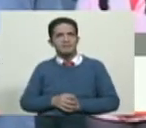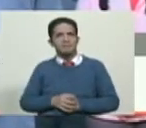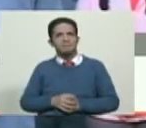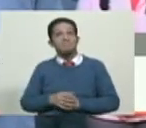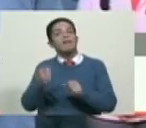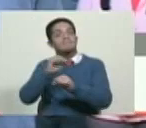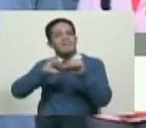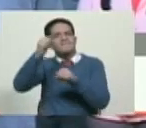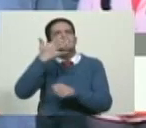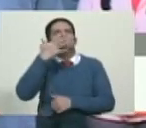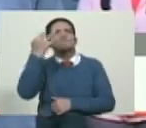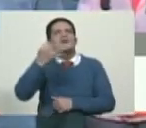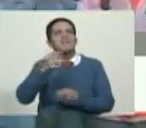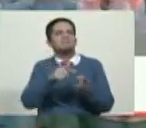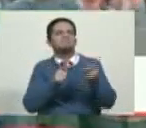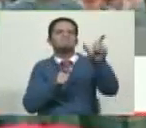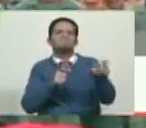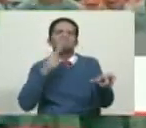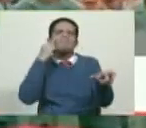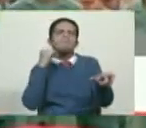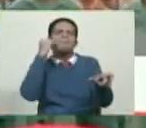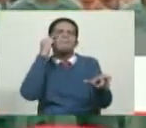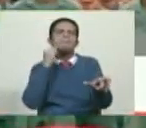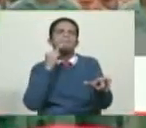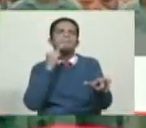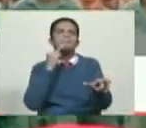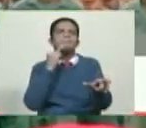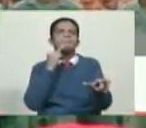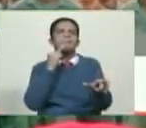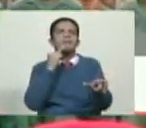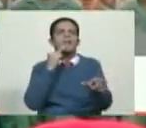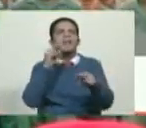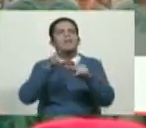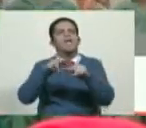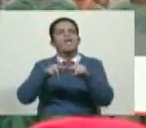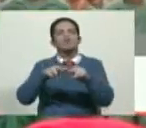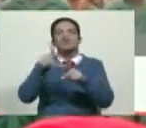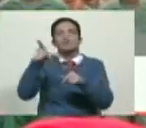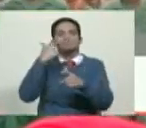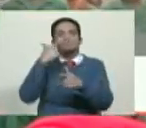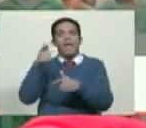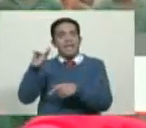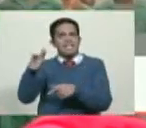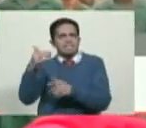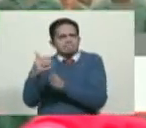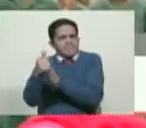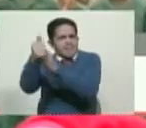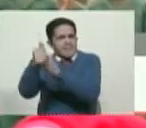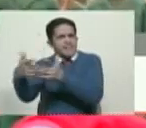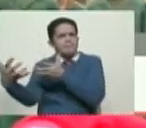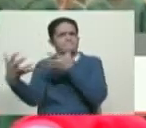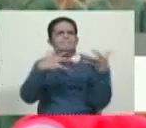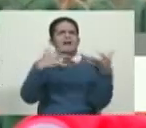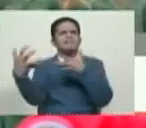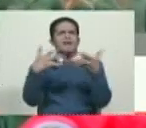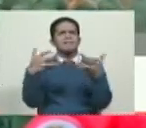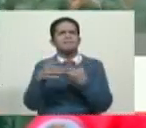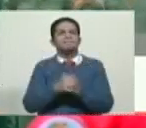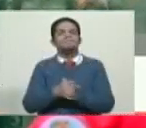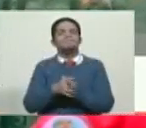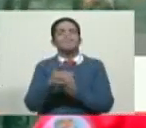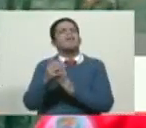Defendamos la verdad de Negro Primero, Pedro Camejo. Todavía su lanza va de primero en la batalla. Defendamos la verdad